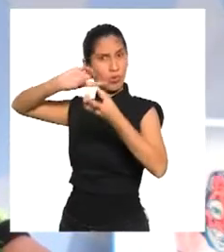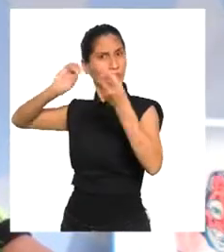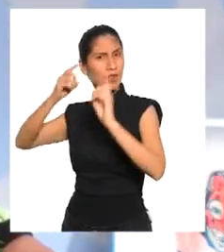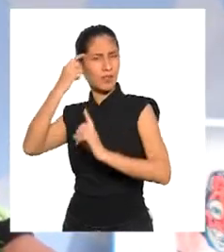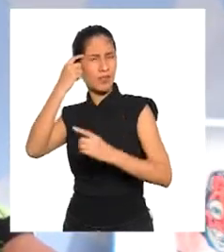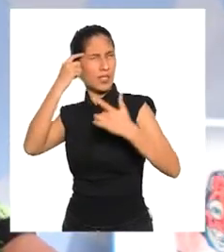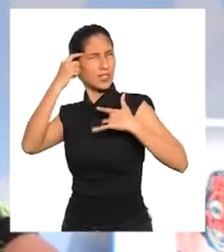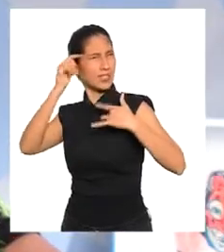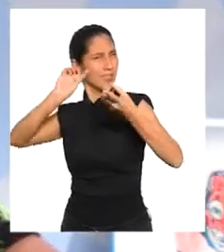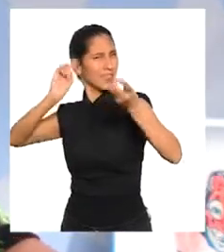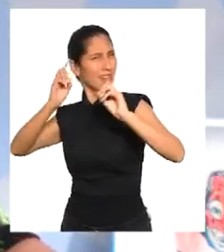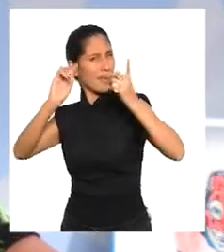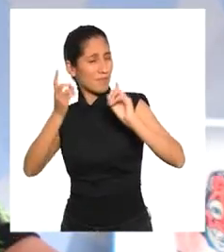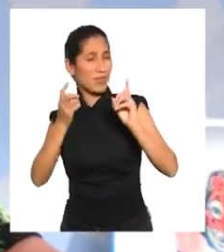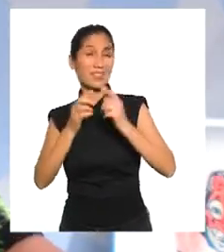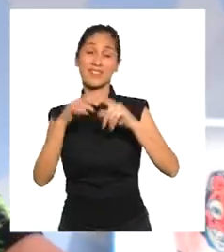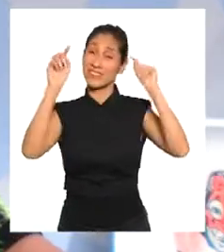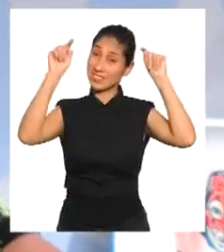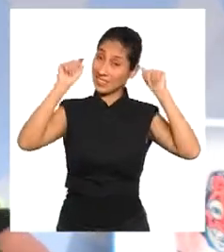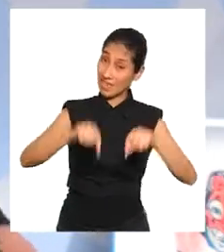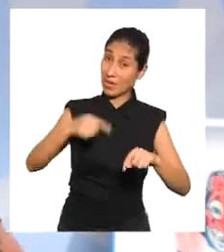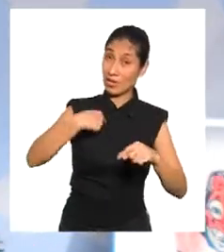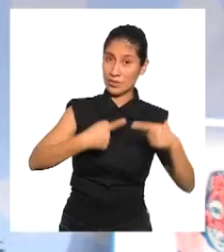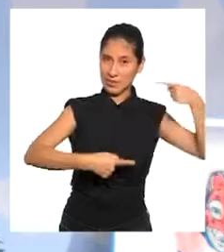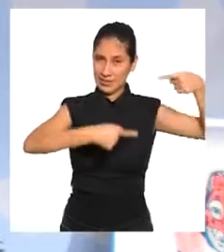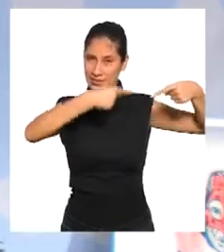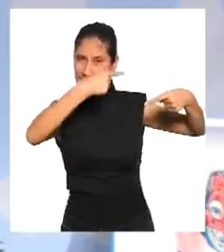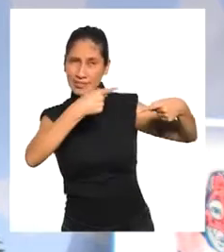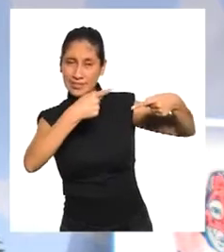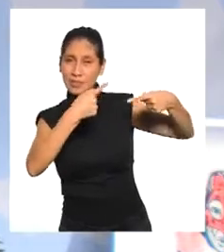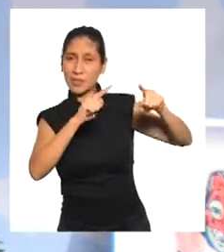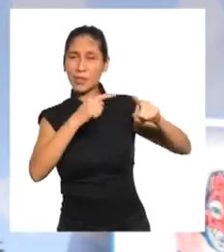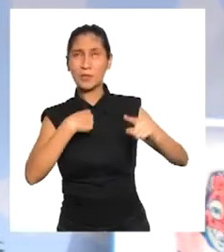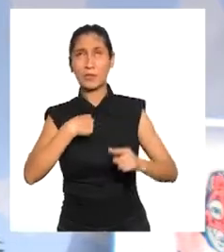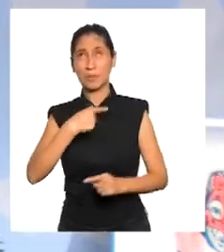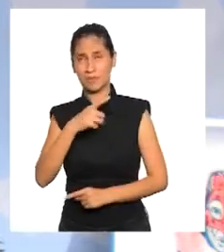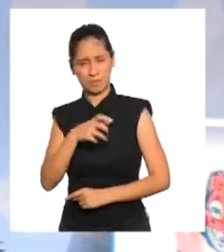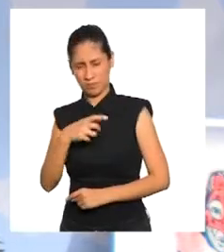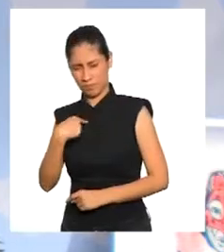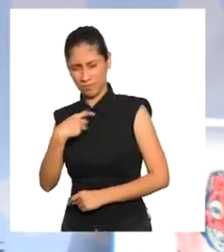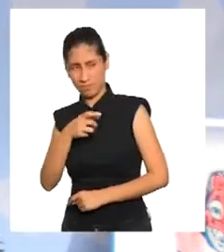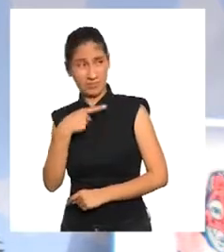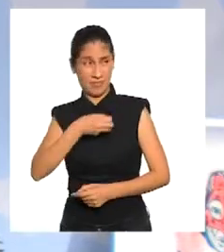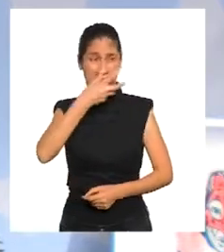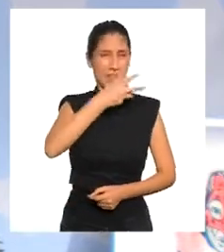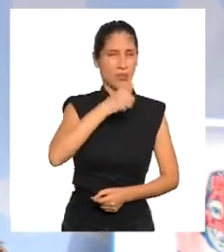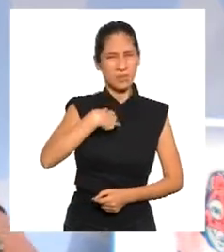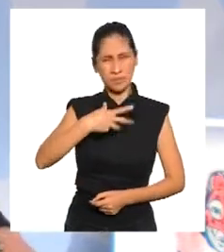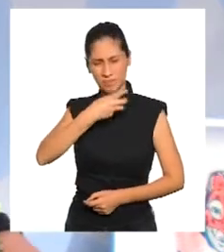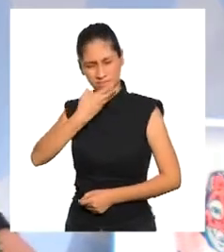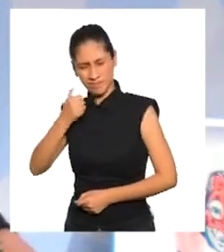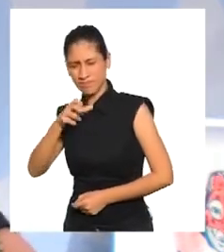razón. Justo tuve un conflicto y pensé que lo mejor sería reprimir mis emociones, pero